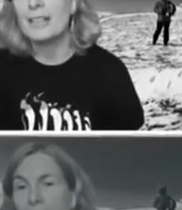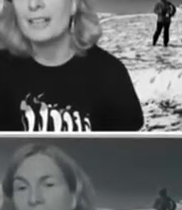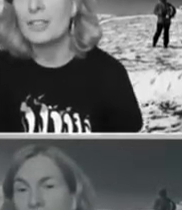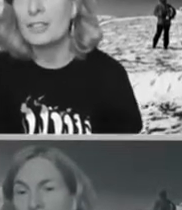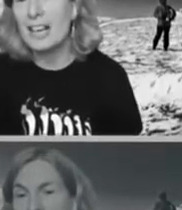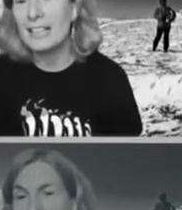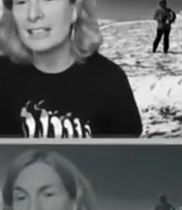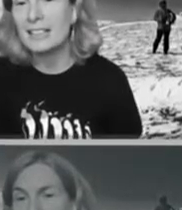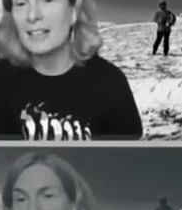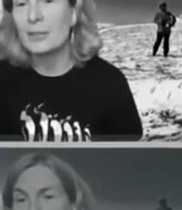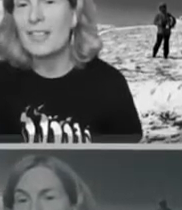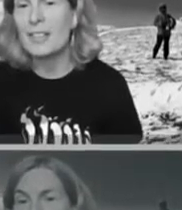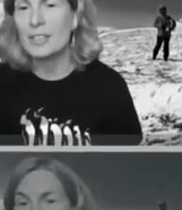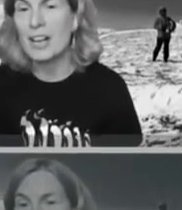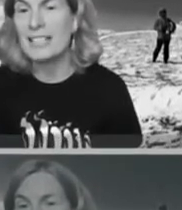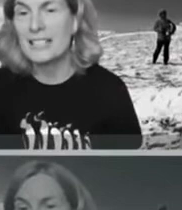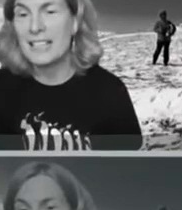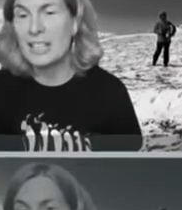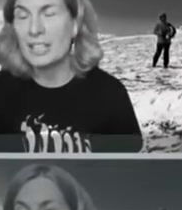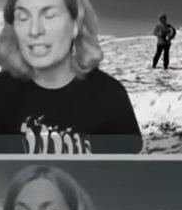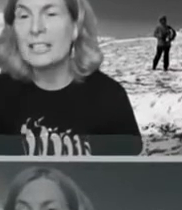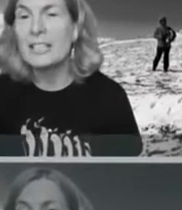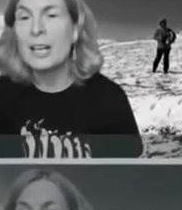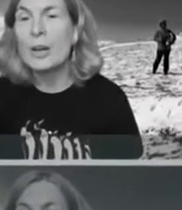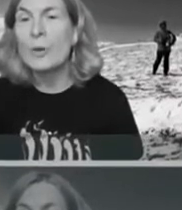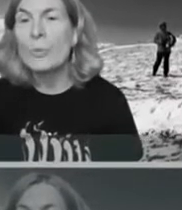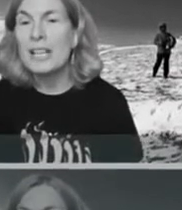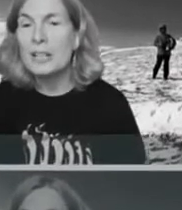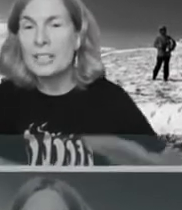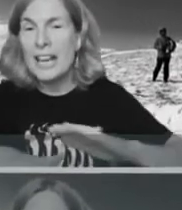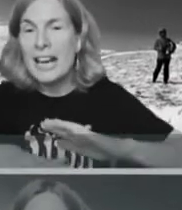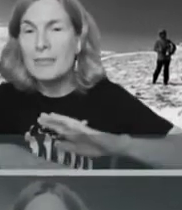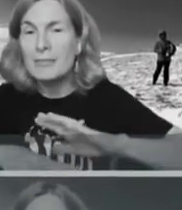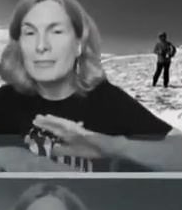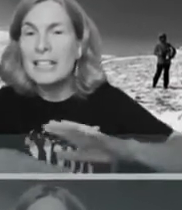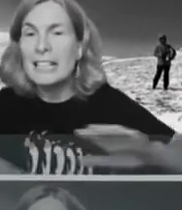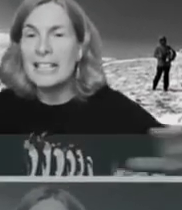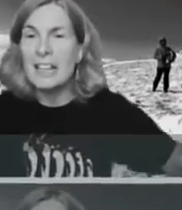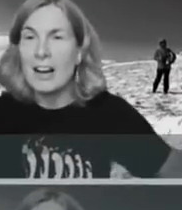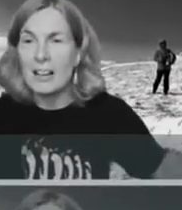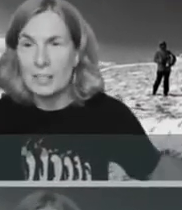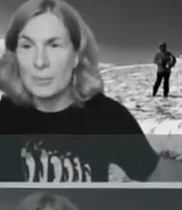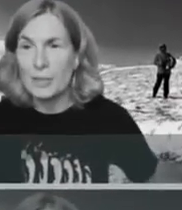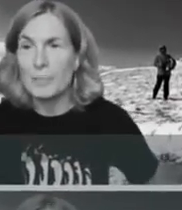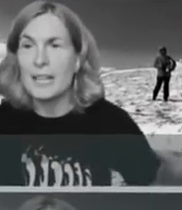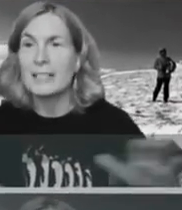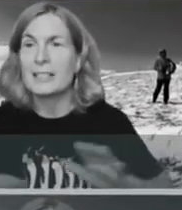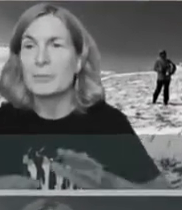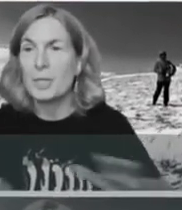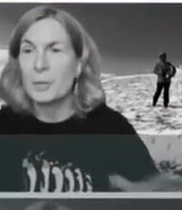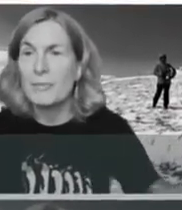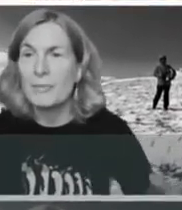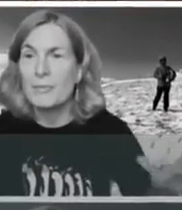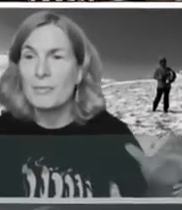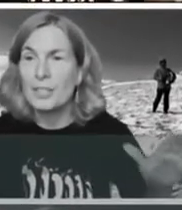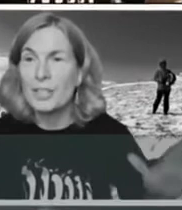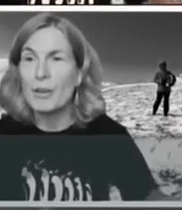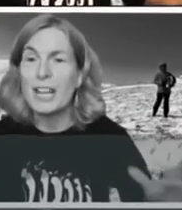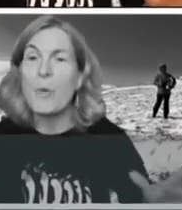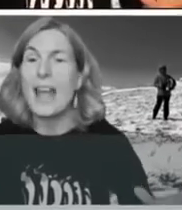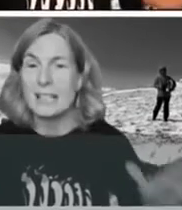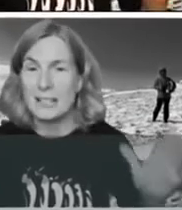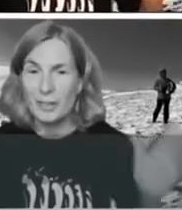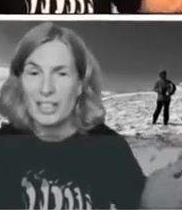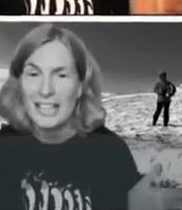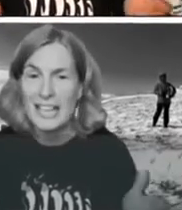de musgo. Esto era algo común en todos los veranos. Y durante los últimos 40 años, estos lechos